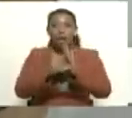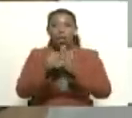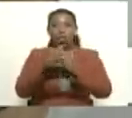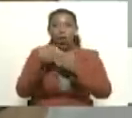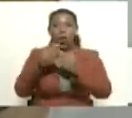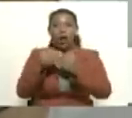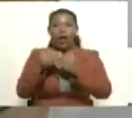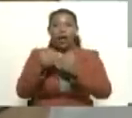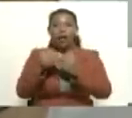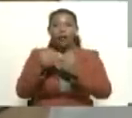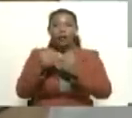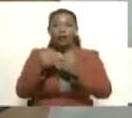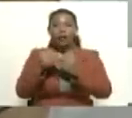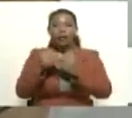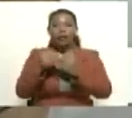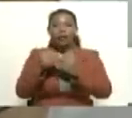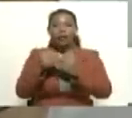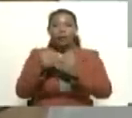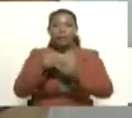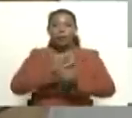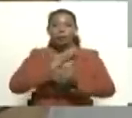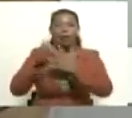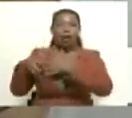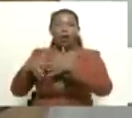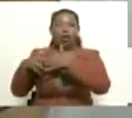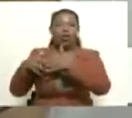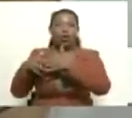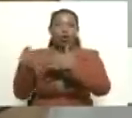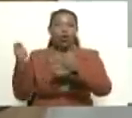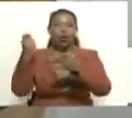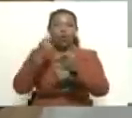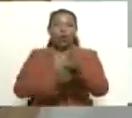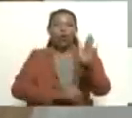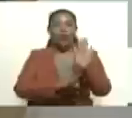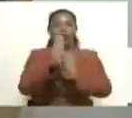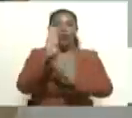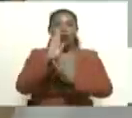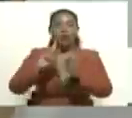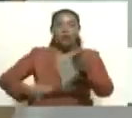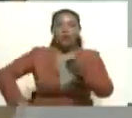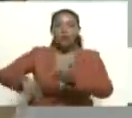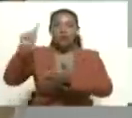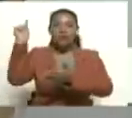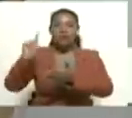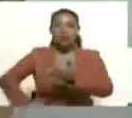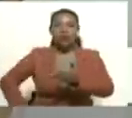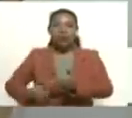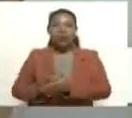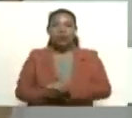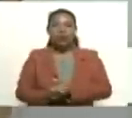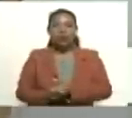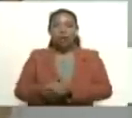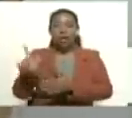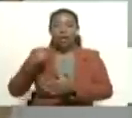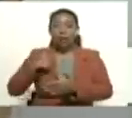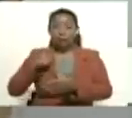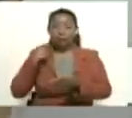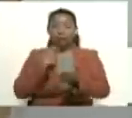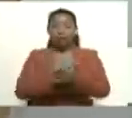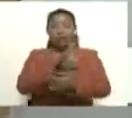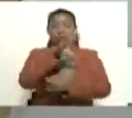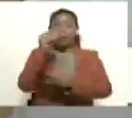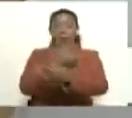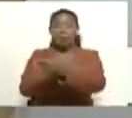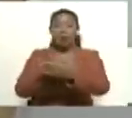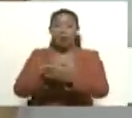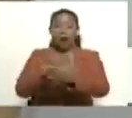$212.900.000 americanos en el curso del desarrollo del contrato. Tenía que pagar 50 millones de